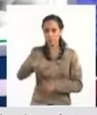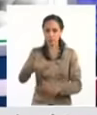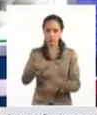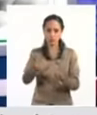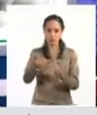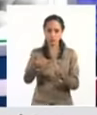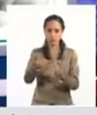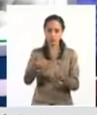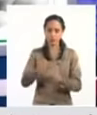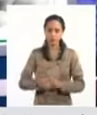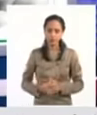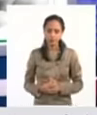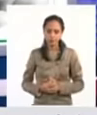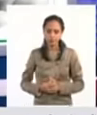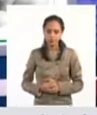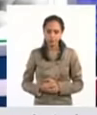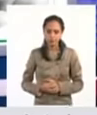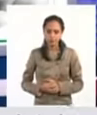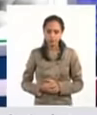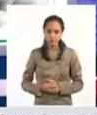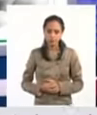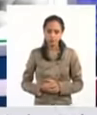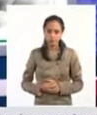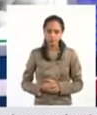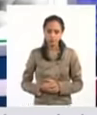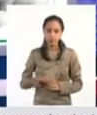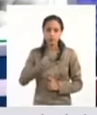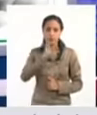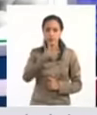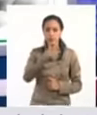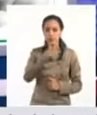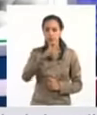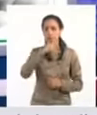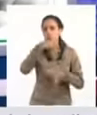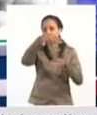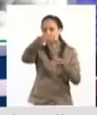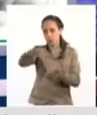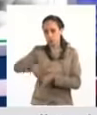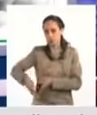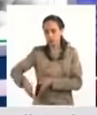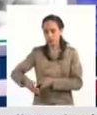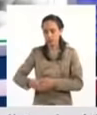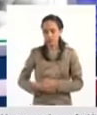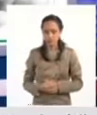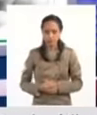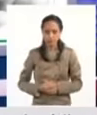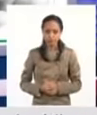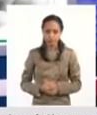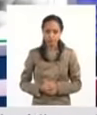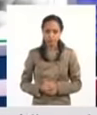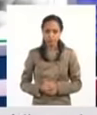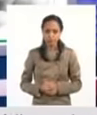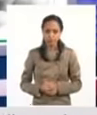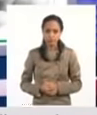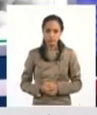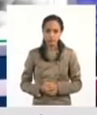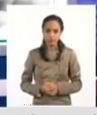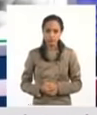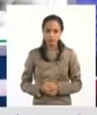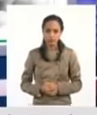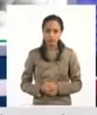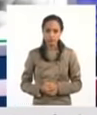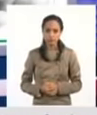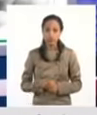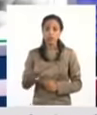con la COVID-19 y lamentablemente 31 fallecidos como consecuencia de la enfermedad. Lamentable esta